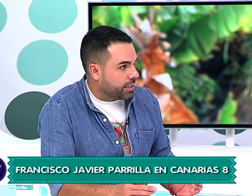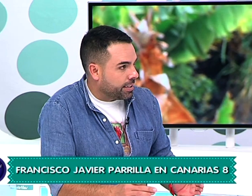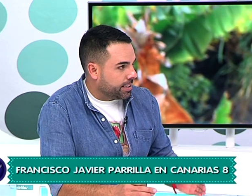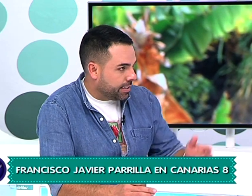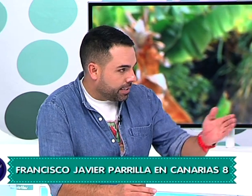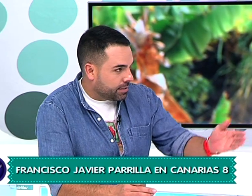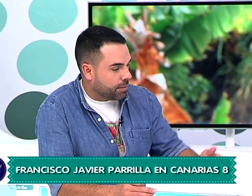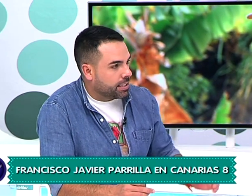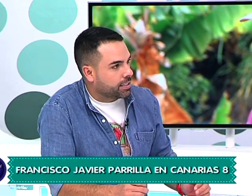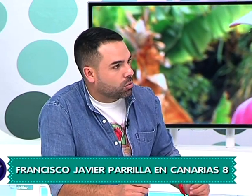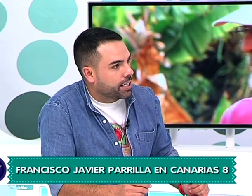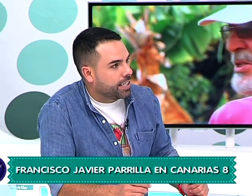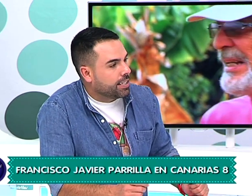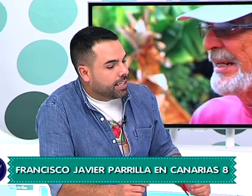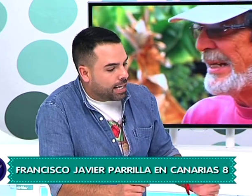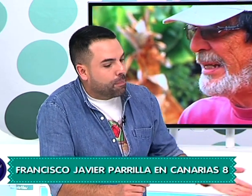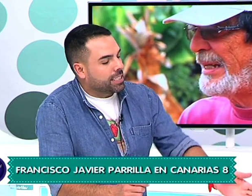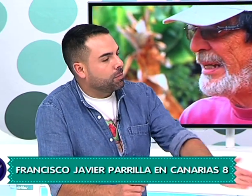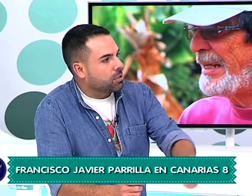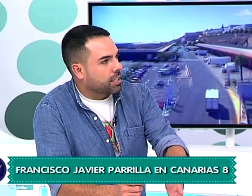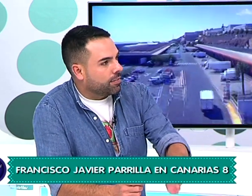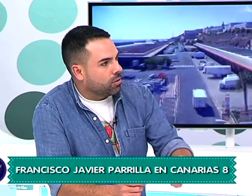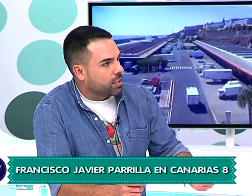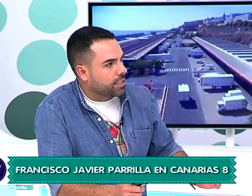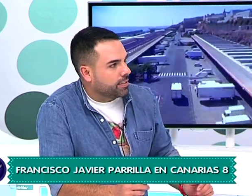usted depende de su área, la